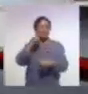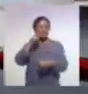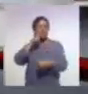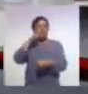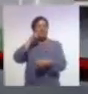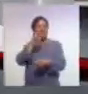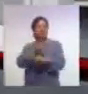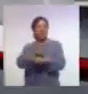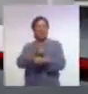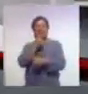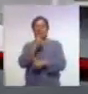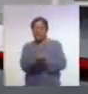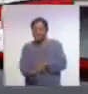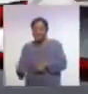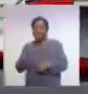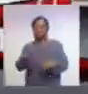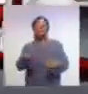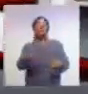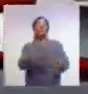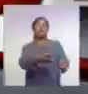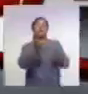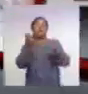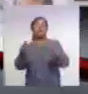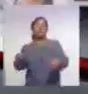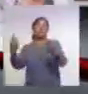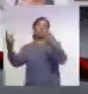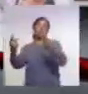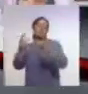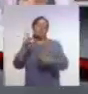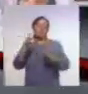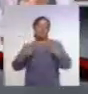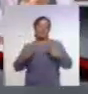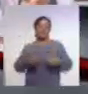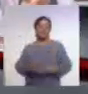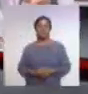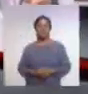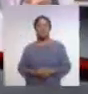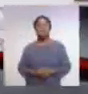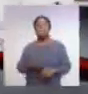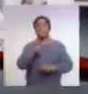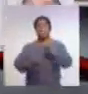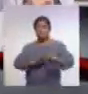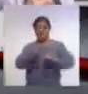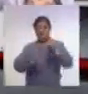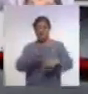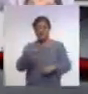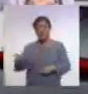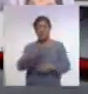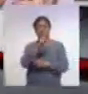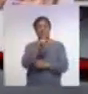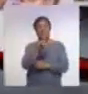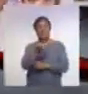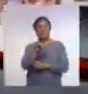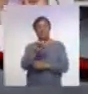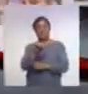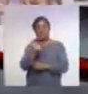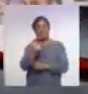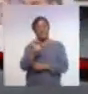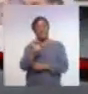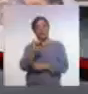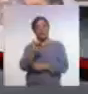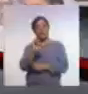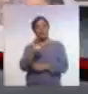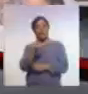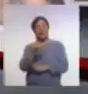infantil y trata de personas. En los deportes, en el quinto día de Juegos Panamericanos,